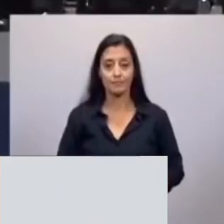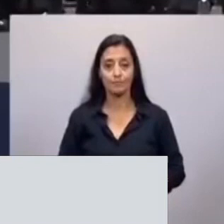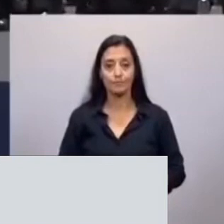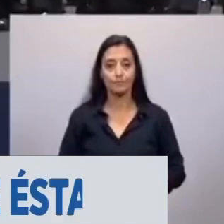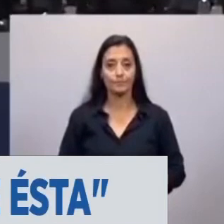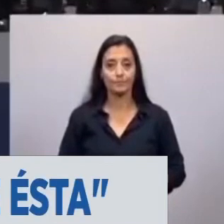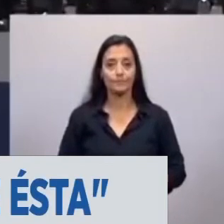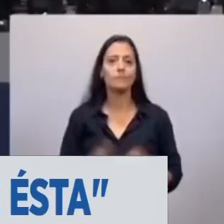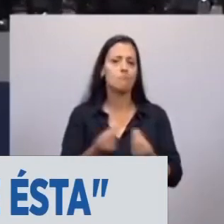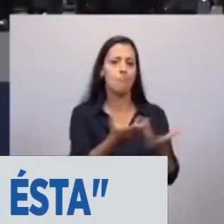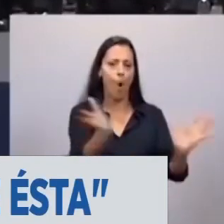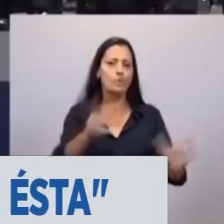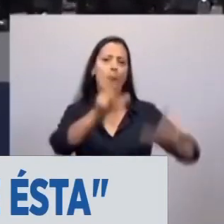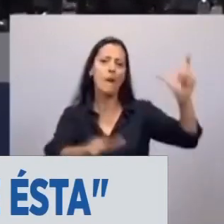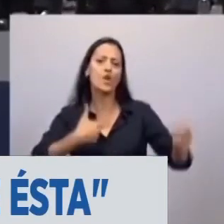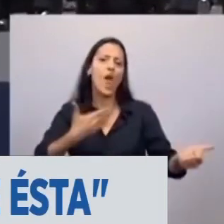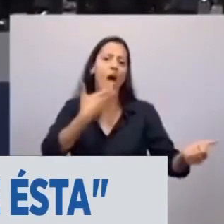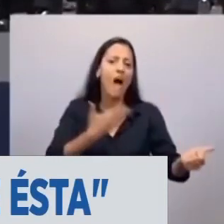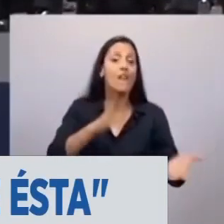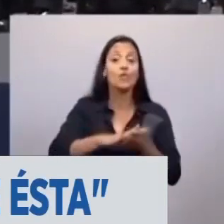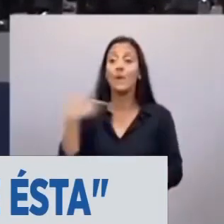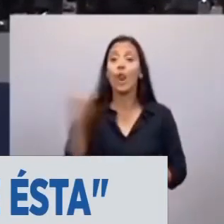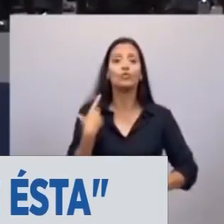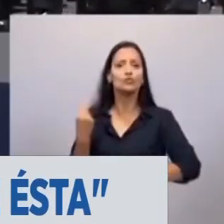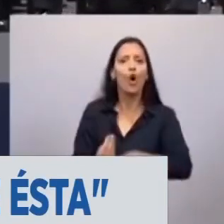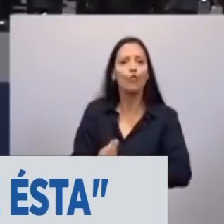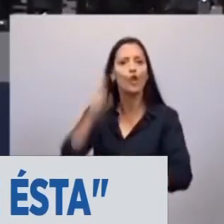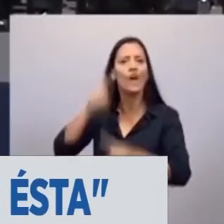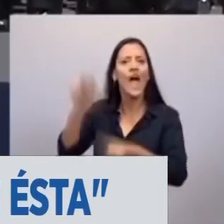En estos días, mucho se ha hablado de la herencia que vamos a recibir.